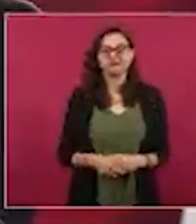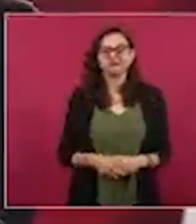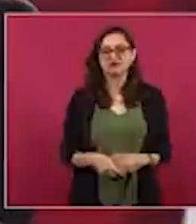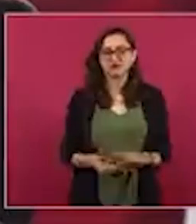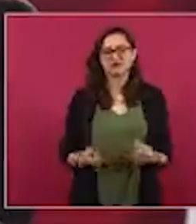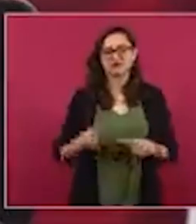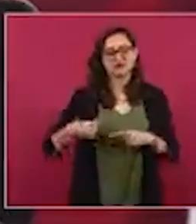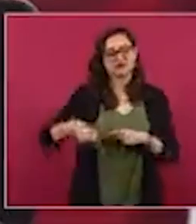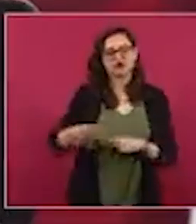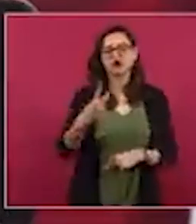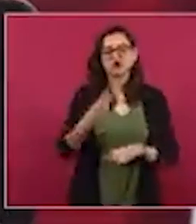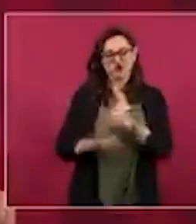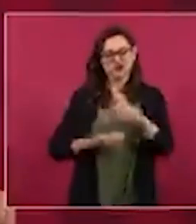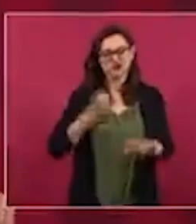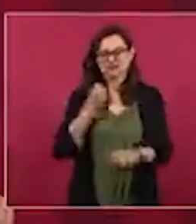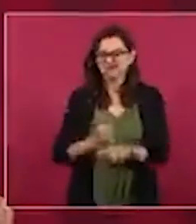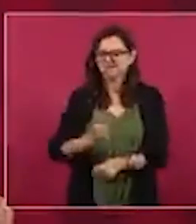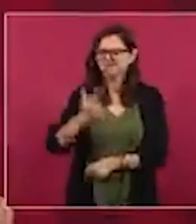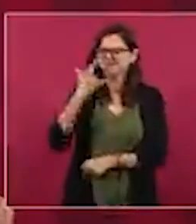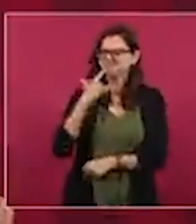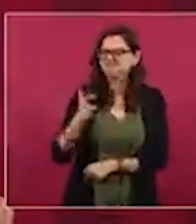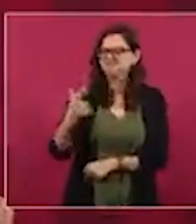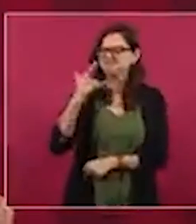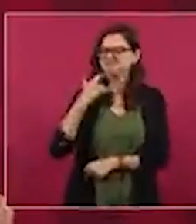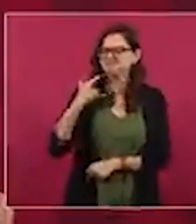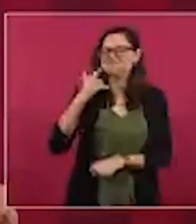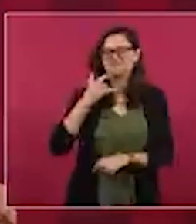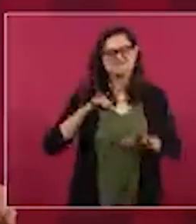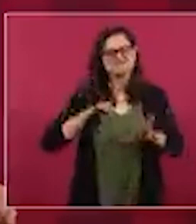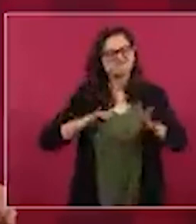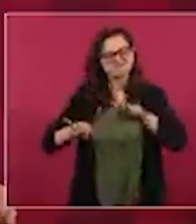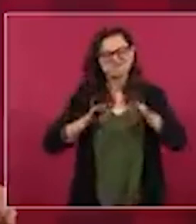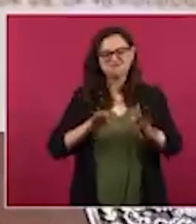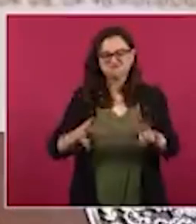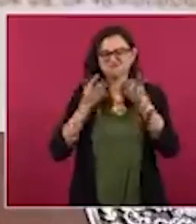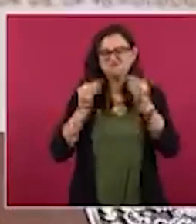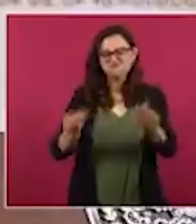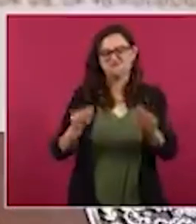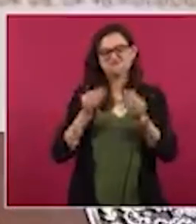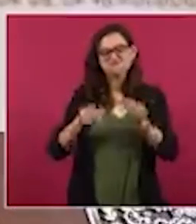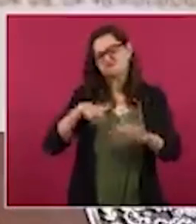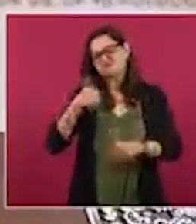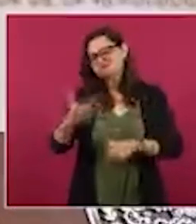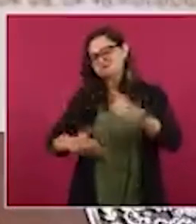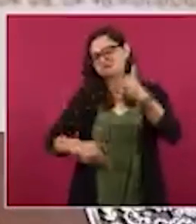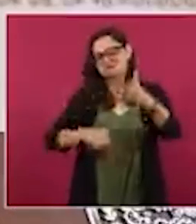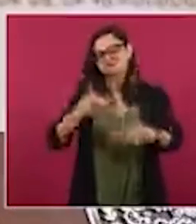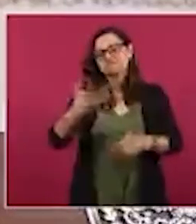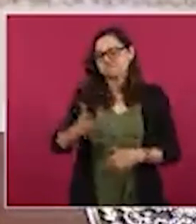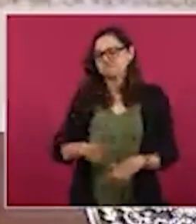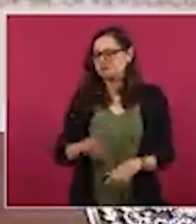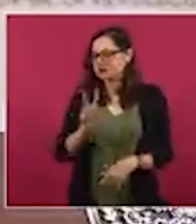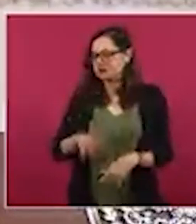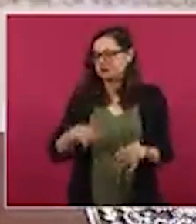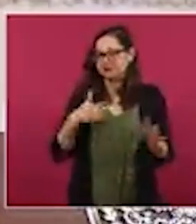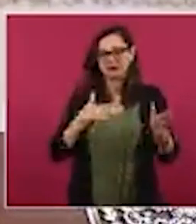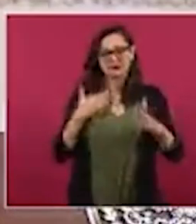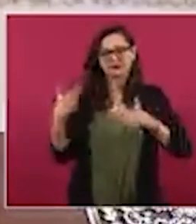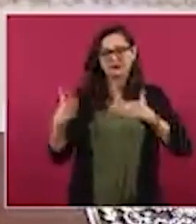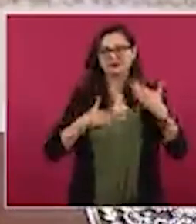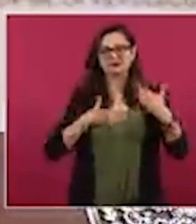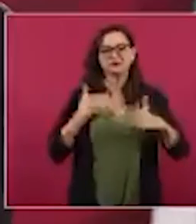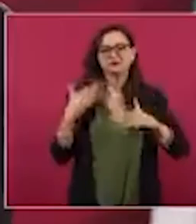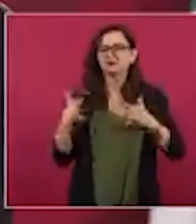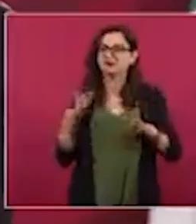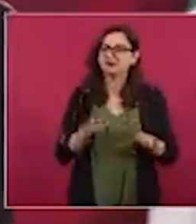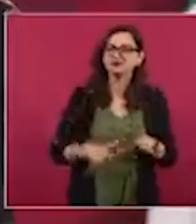muchas cosas buenas, vamos a celebrar todavía muchas cosas más en